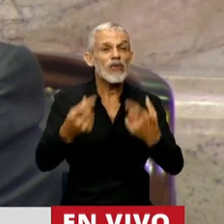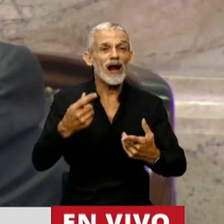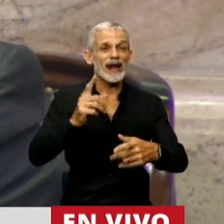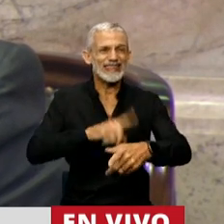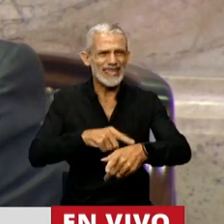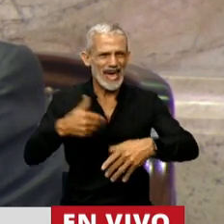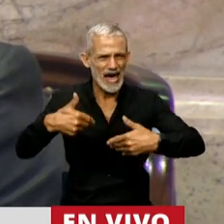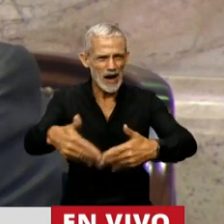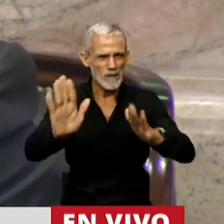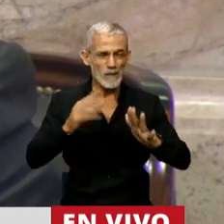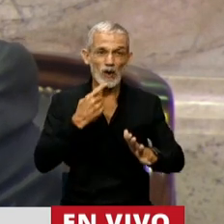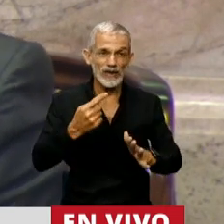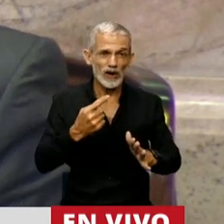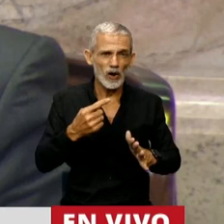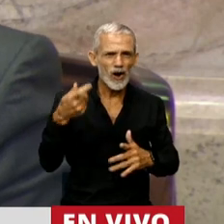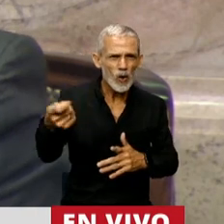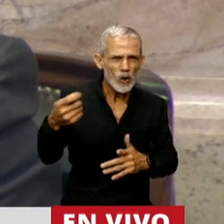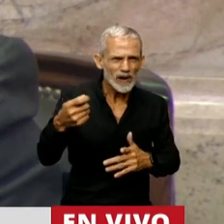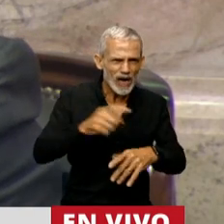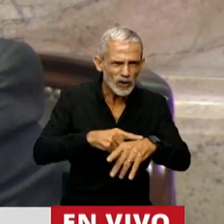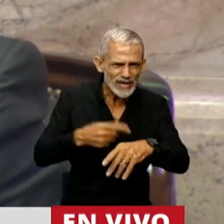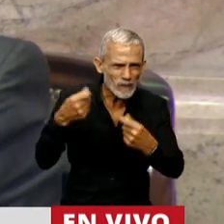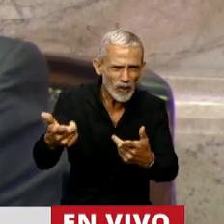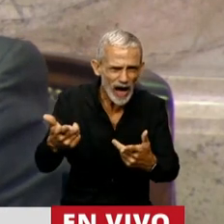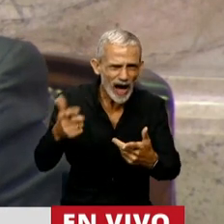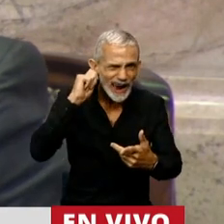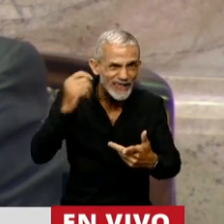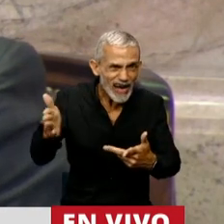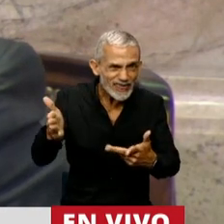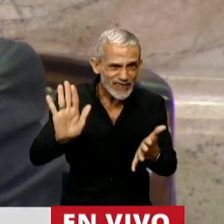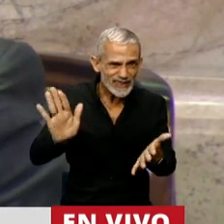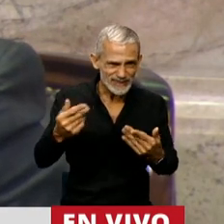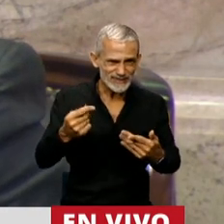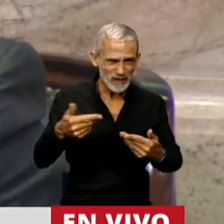tiempo. Le pide tiempo a los jubilados, pues en definitiva no es a nosotros a quien nos